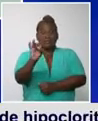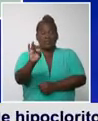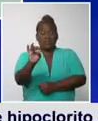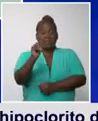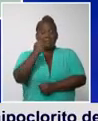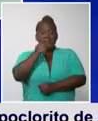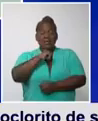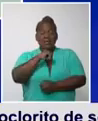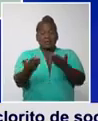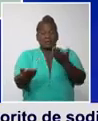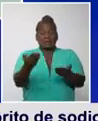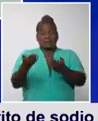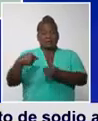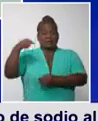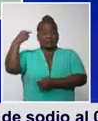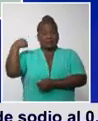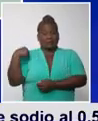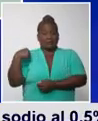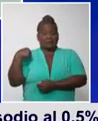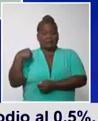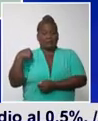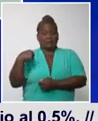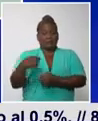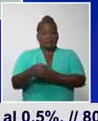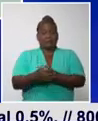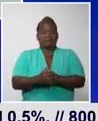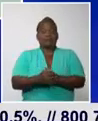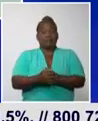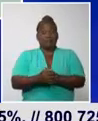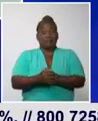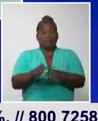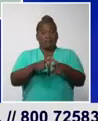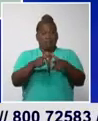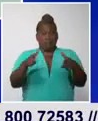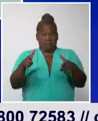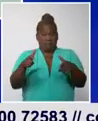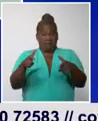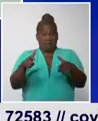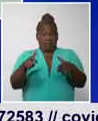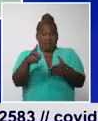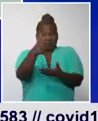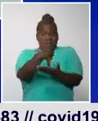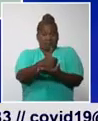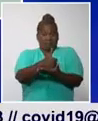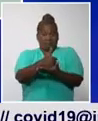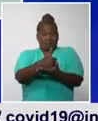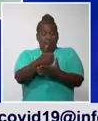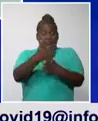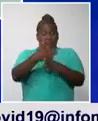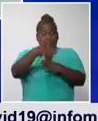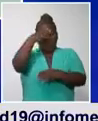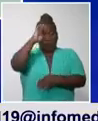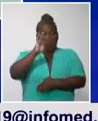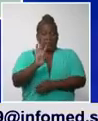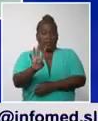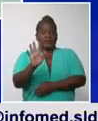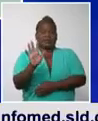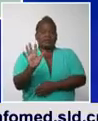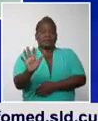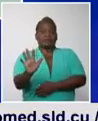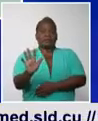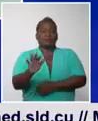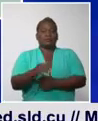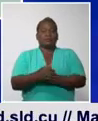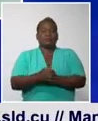anterior. El mayor número donde tiene la mayor transmisión, que es el municipio cabecera de Santiago de Cuba, 45